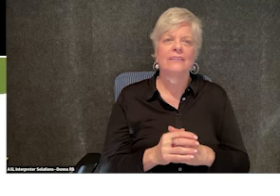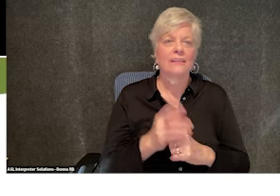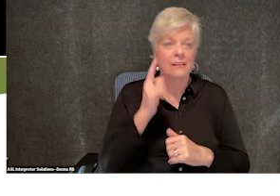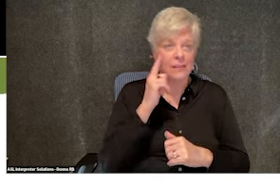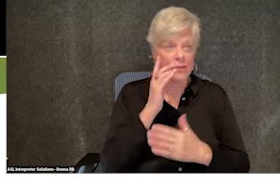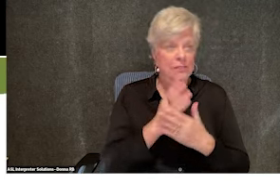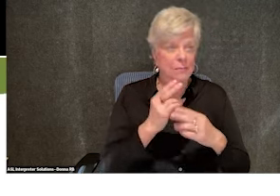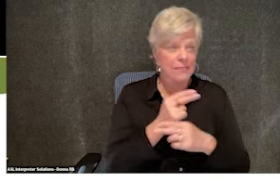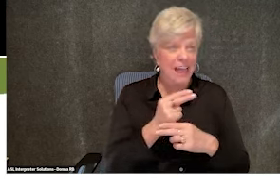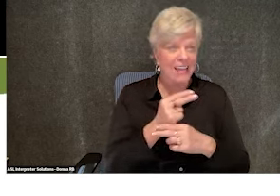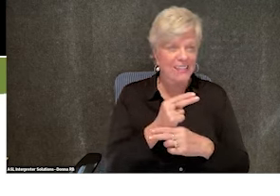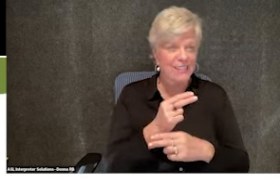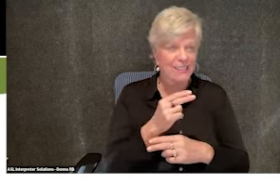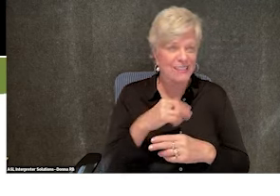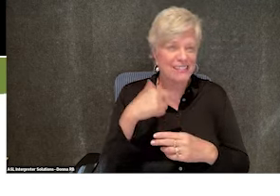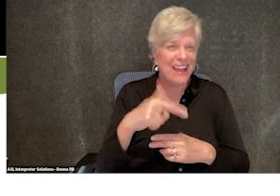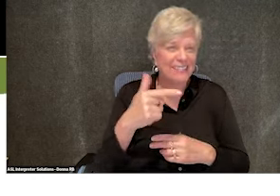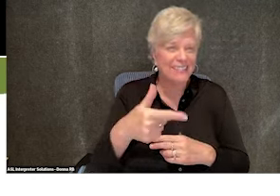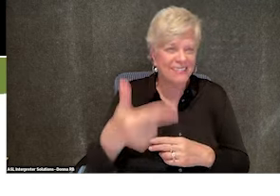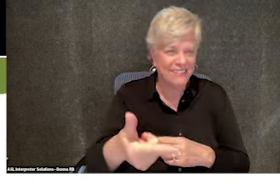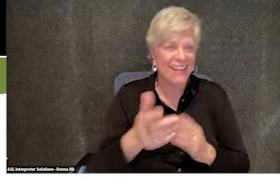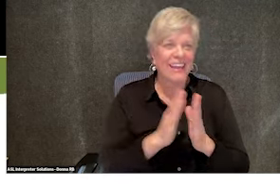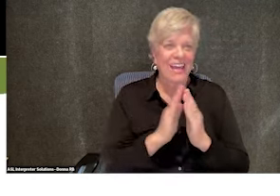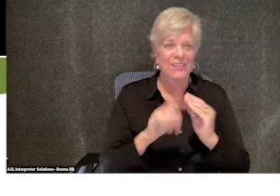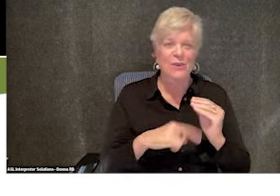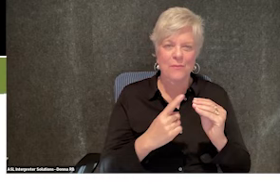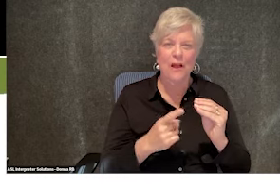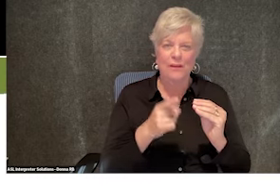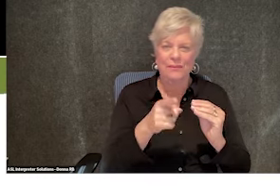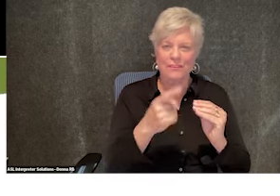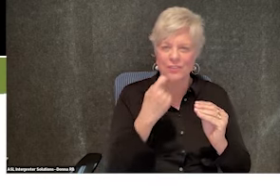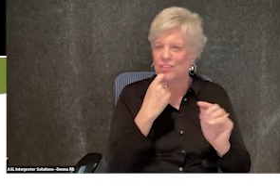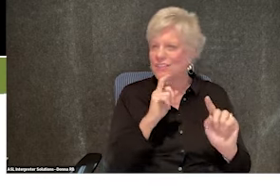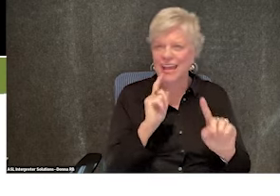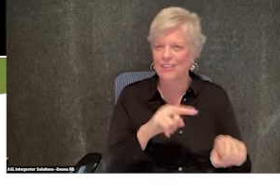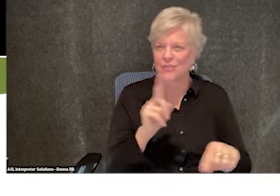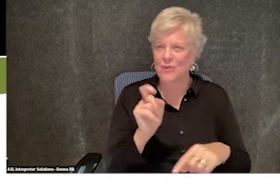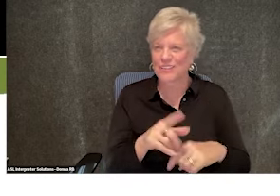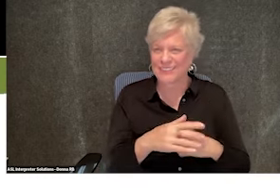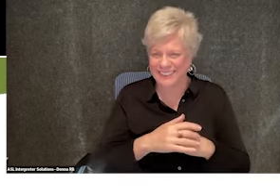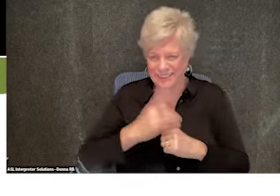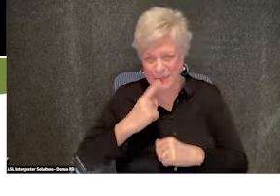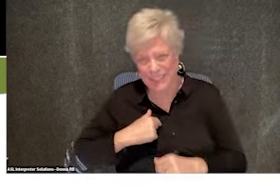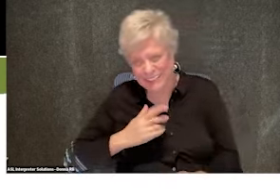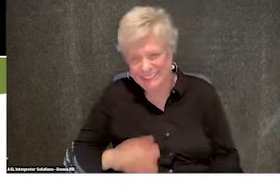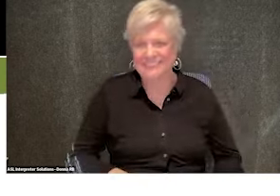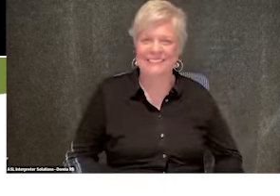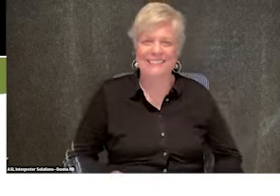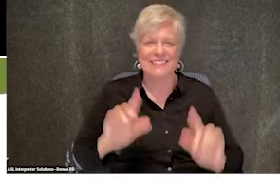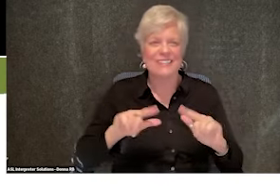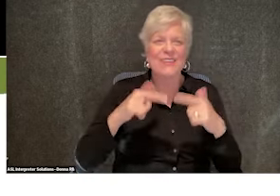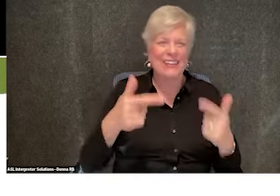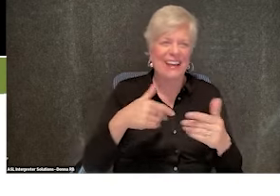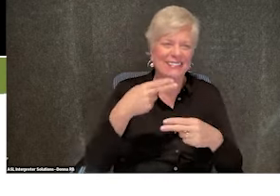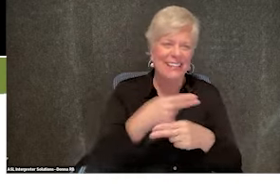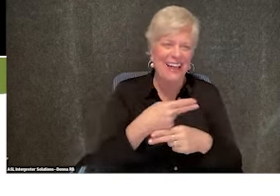Creo que acabo de hablar de eso. Entonces, ¿qué hace un ayudante, un apoyador? A ver, vamos a